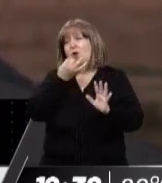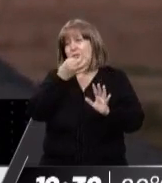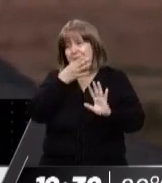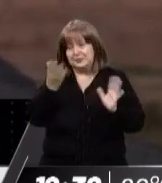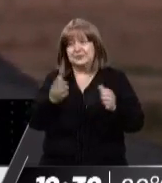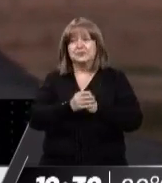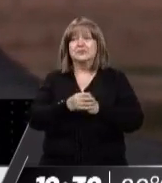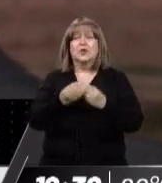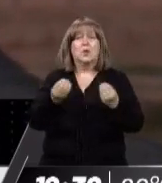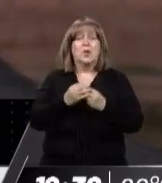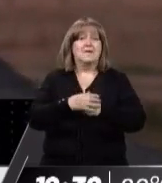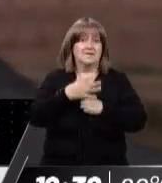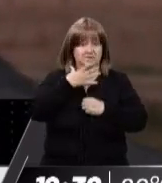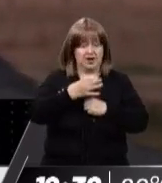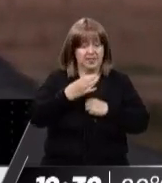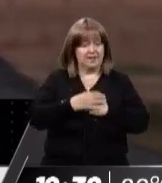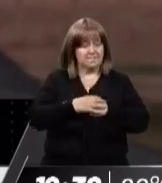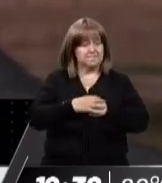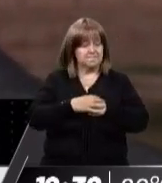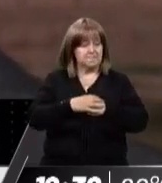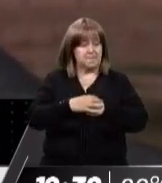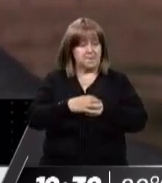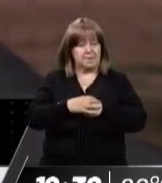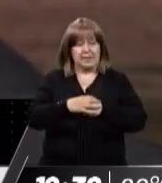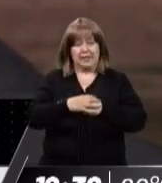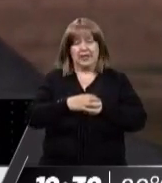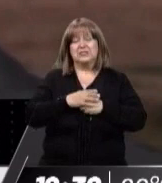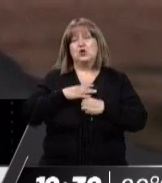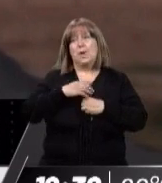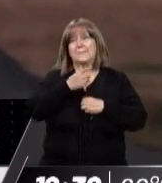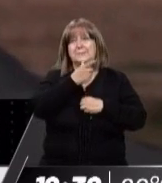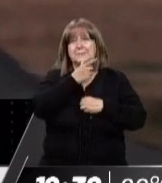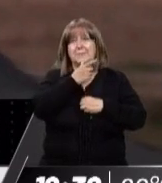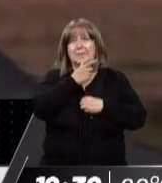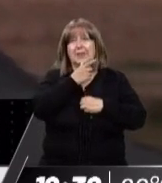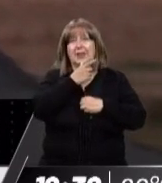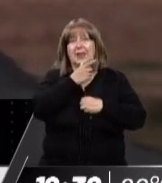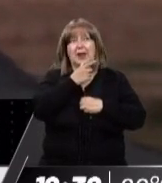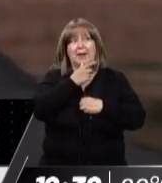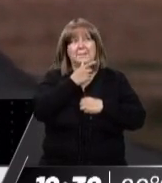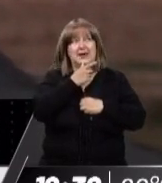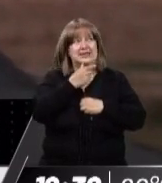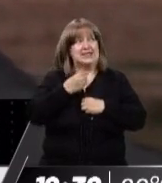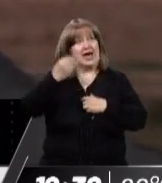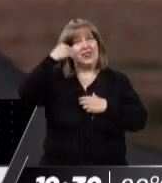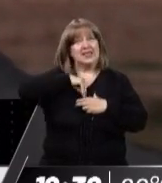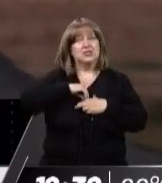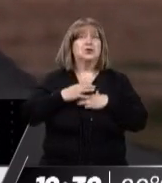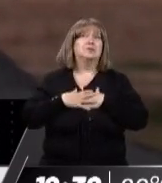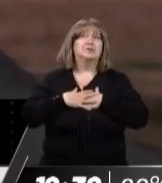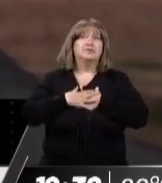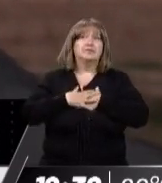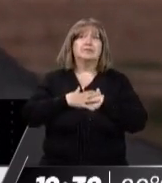Sí, en realidad yo lo perdí todo porque estaba vacía. Estaba vacía y